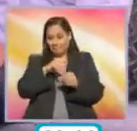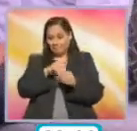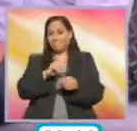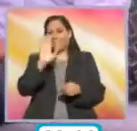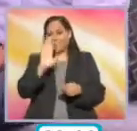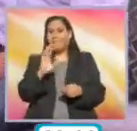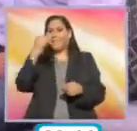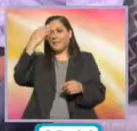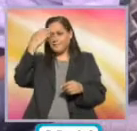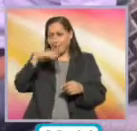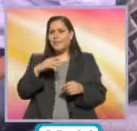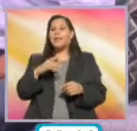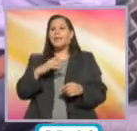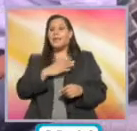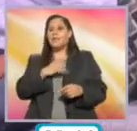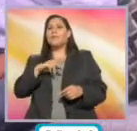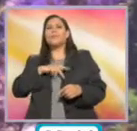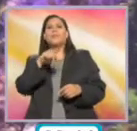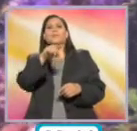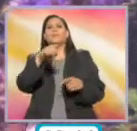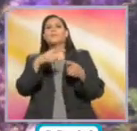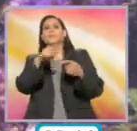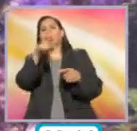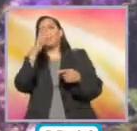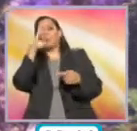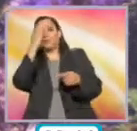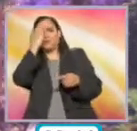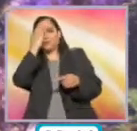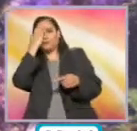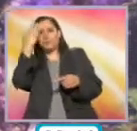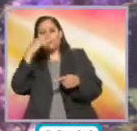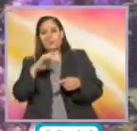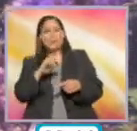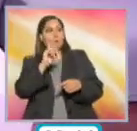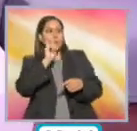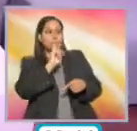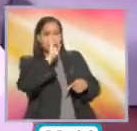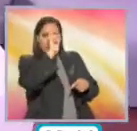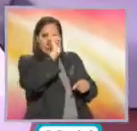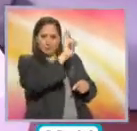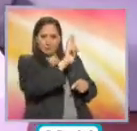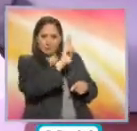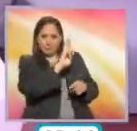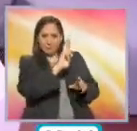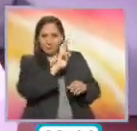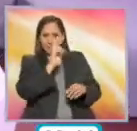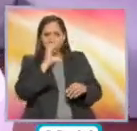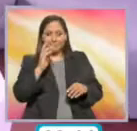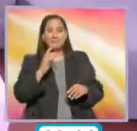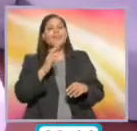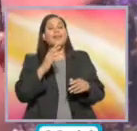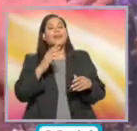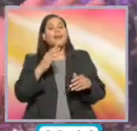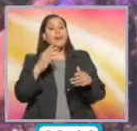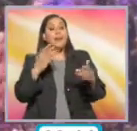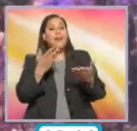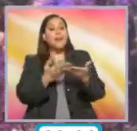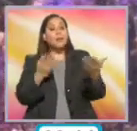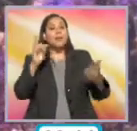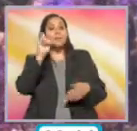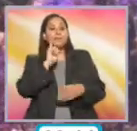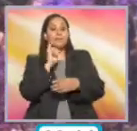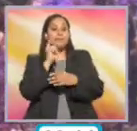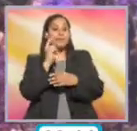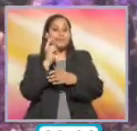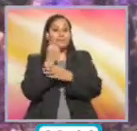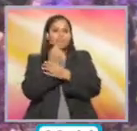sabían perfectamente quién era su hijo, entonces, claro que todos tenían cierto respeto a la mujer, ¿no? Sí. Y desde entonces ha sido la mujer la que ha